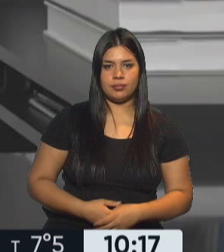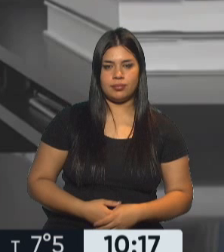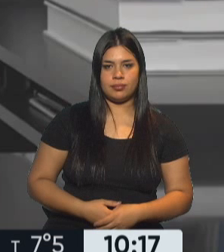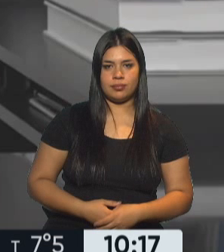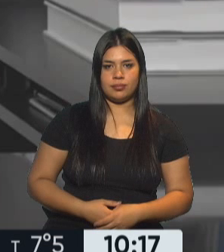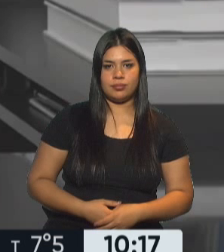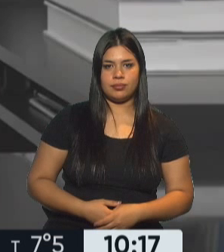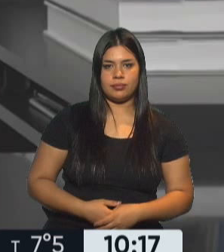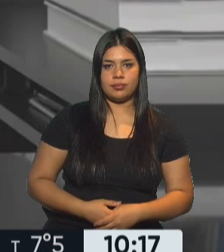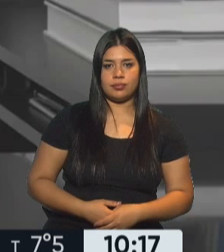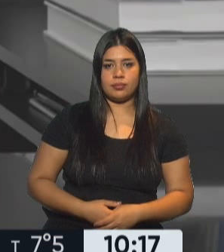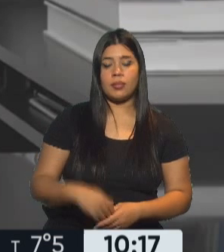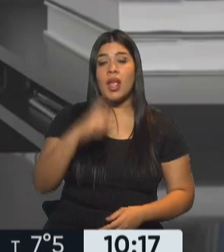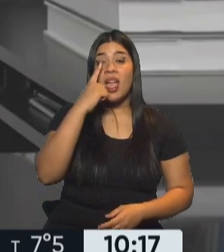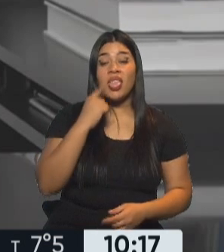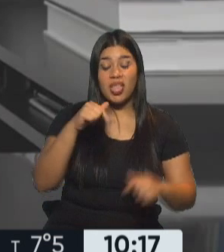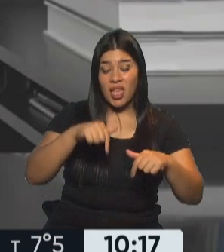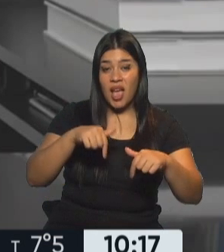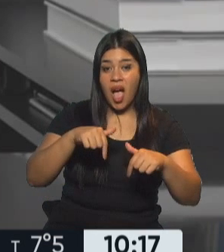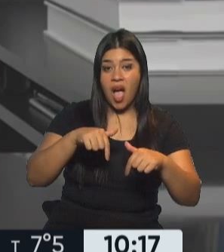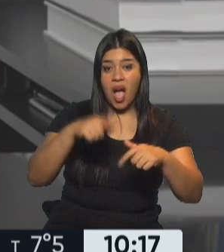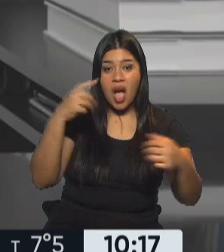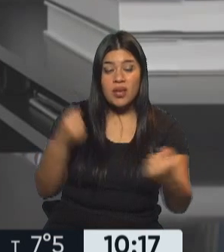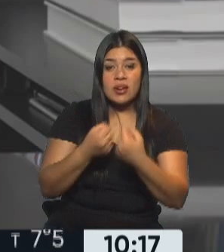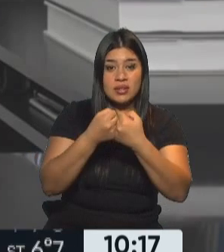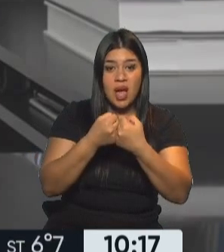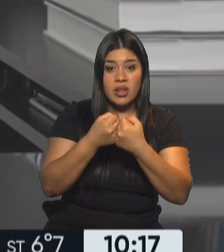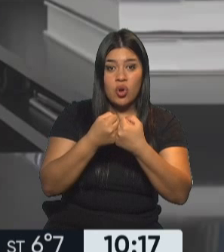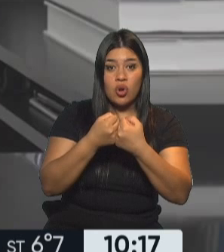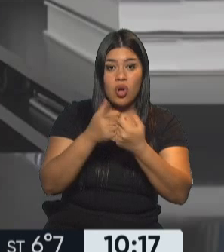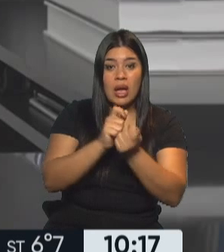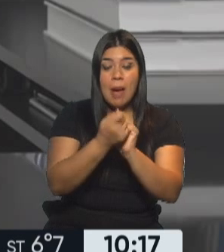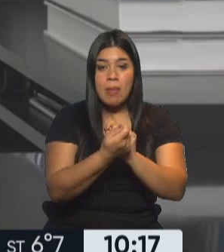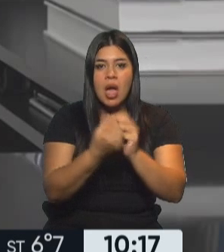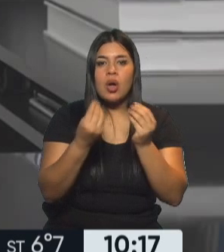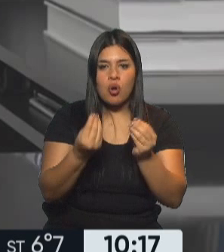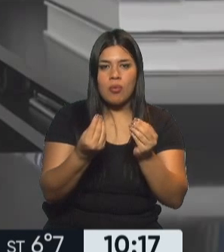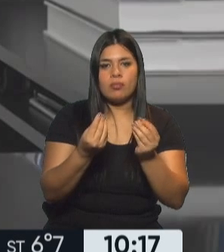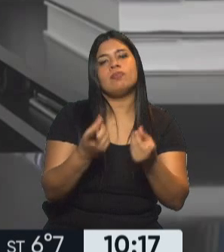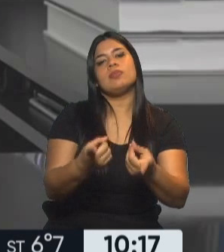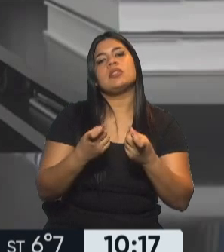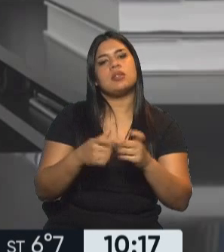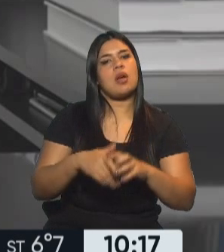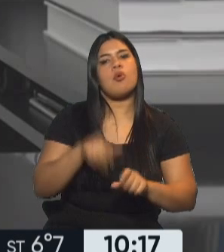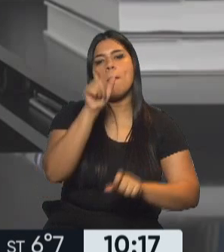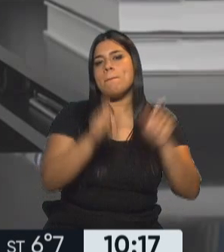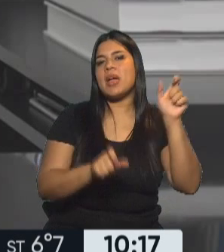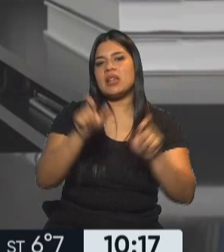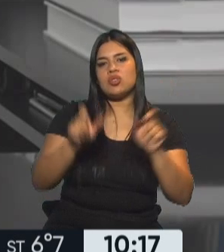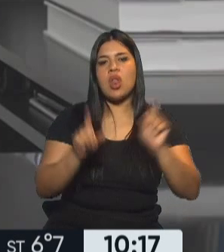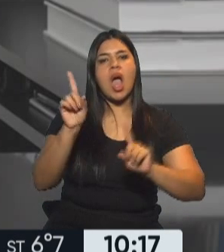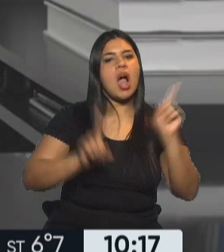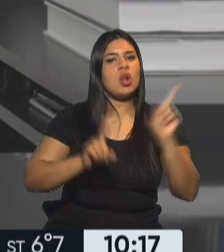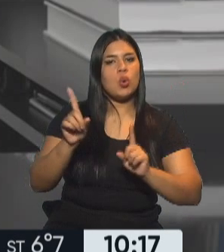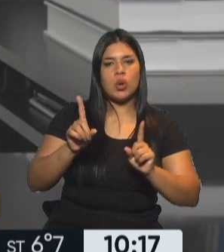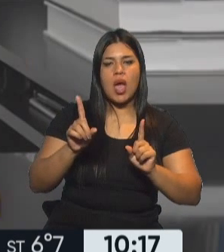Para convertir ese anhelo en realidad, necesitamos que quienes desprecian y vulneran el valor supremo